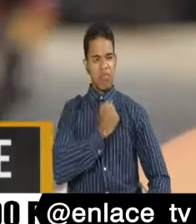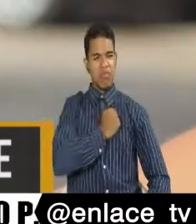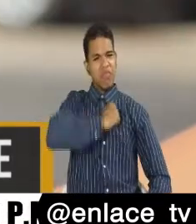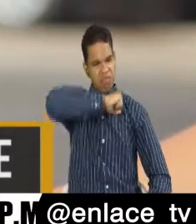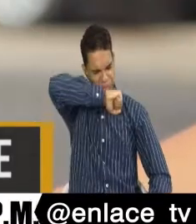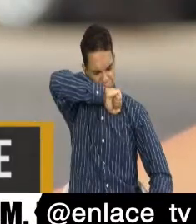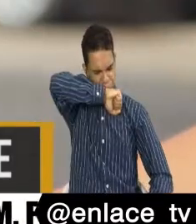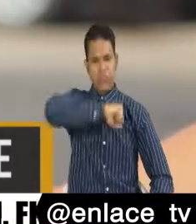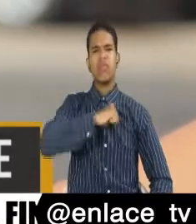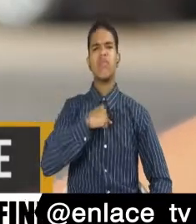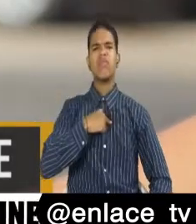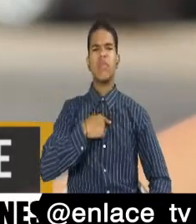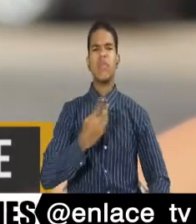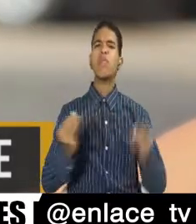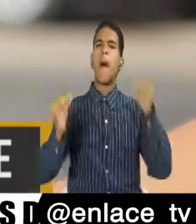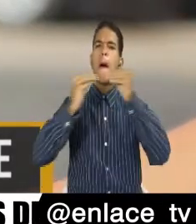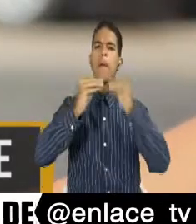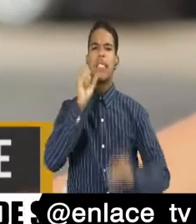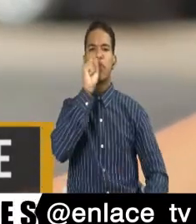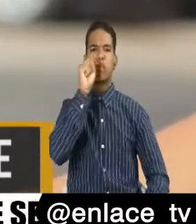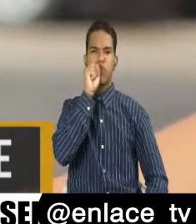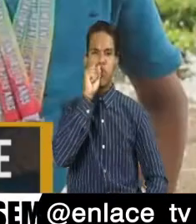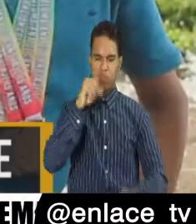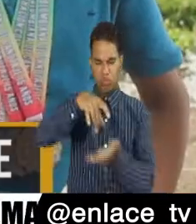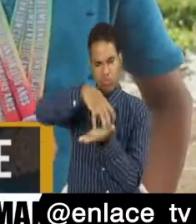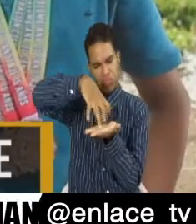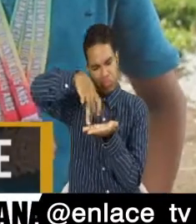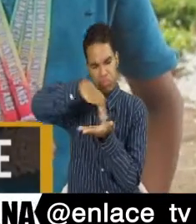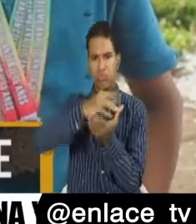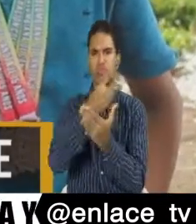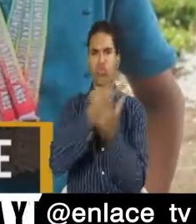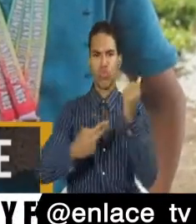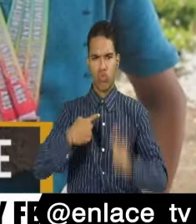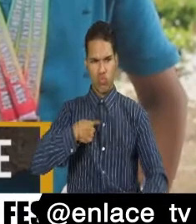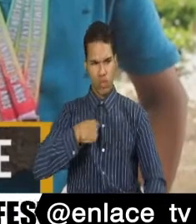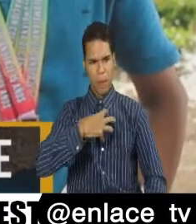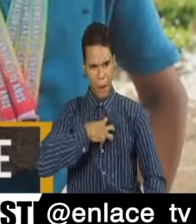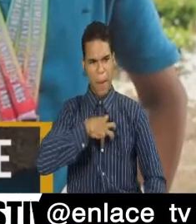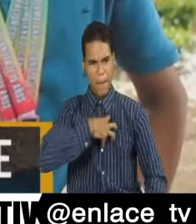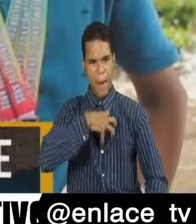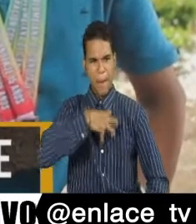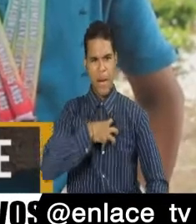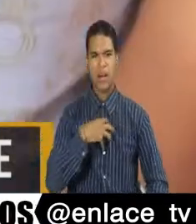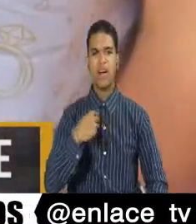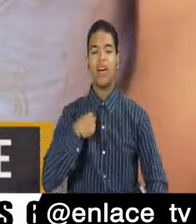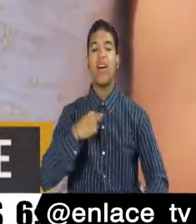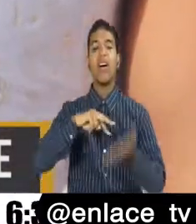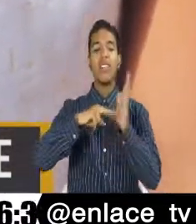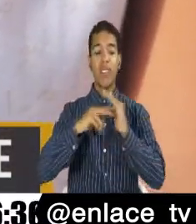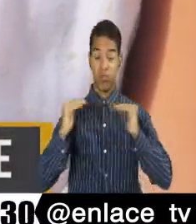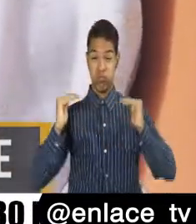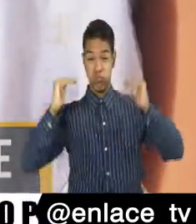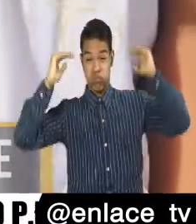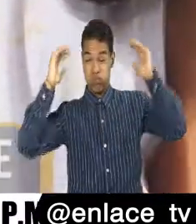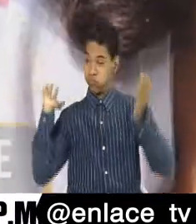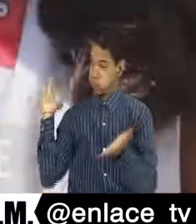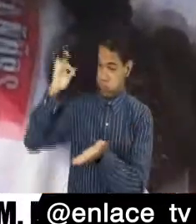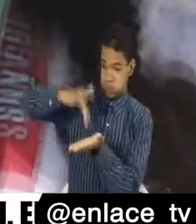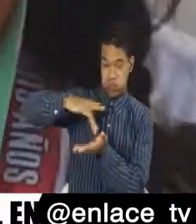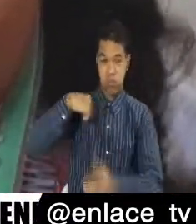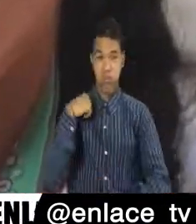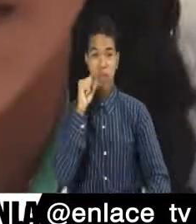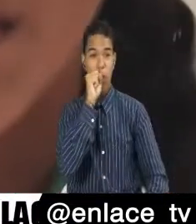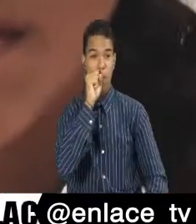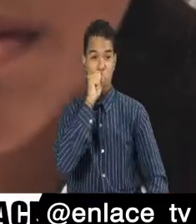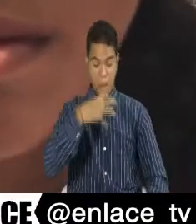mejores más medallas para Santander. Con orgullo, el equipo de canotaje ha regresado este lunes a Barranca Bermeja luciendo sus